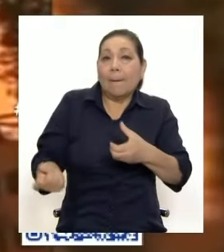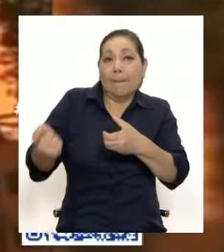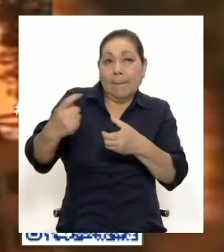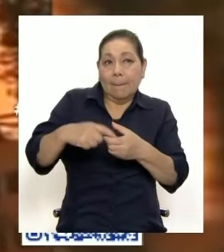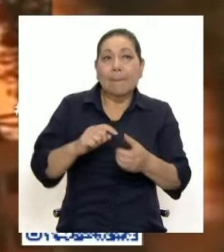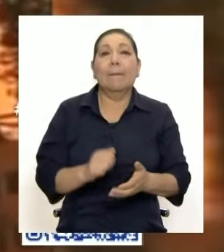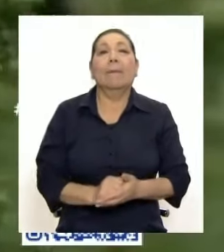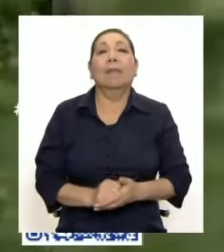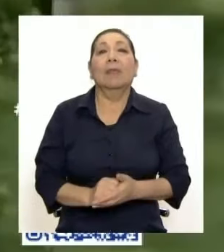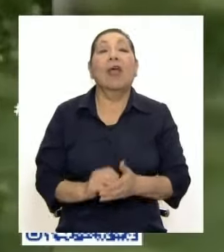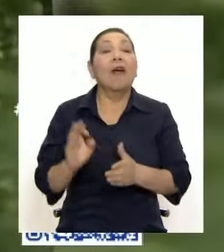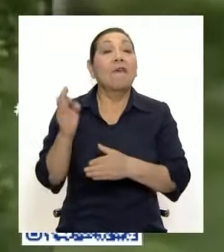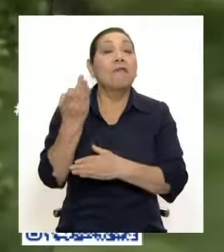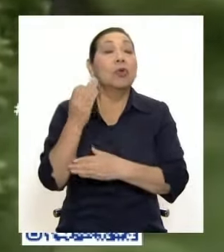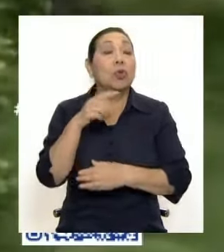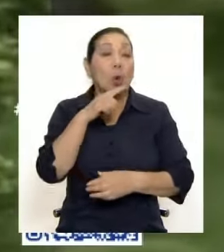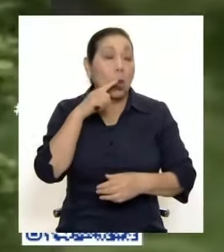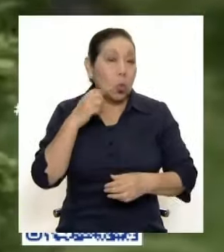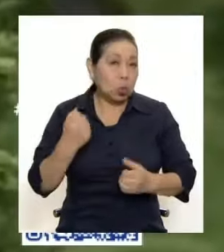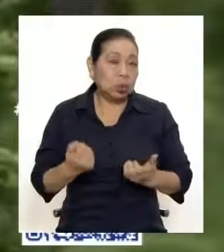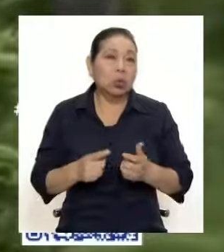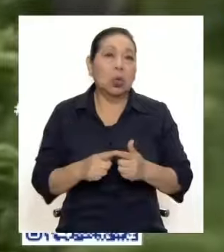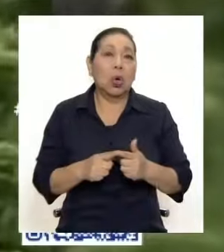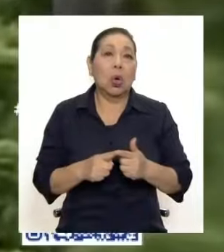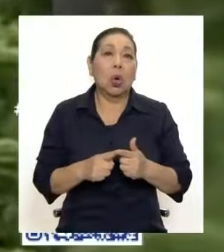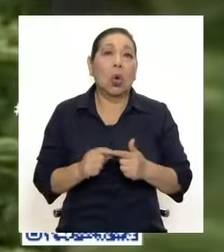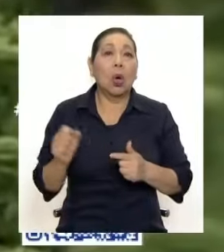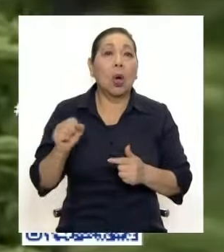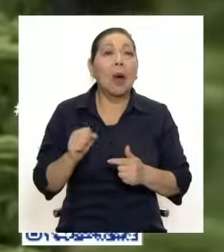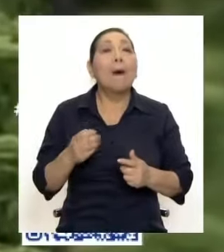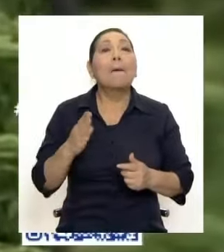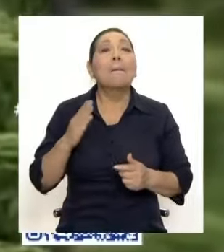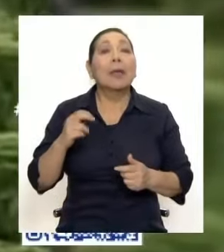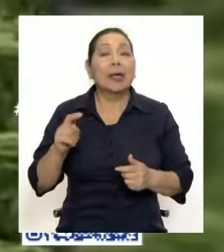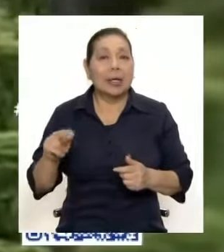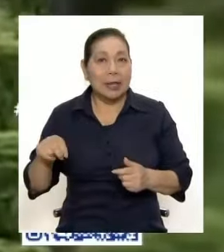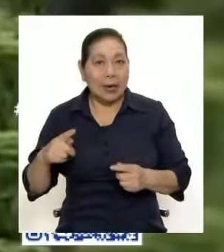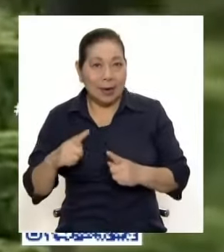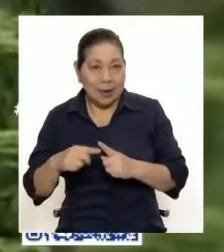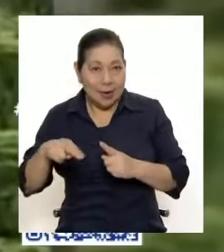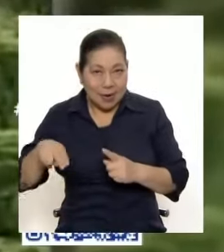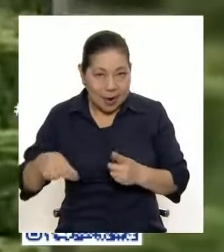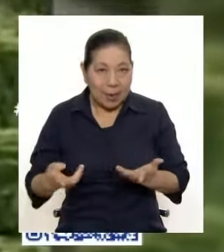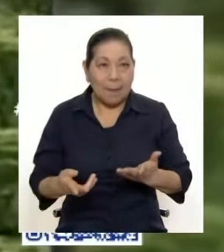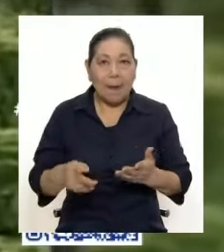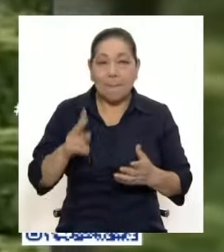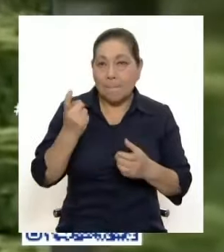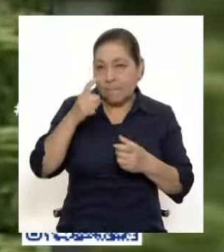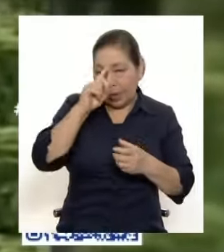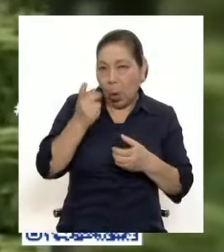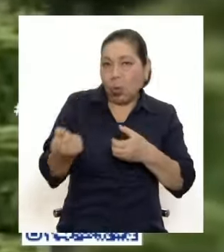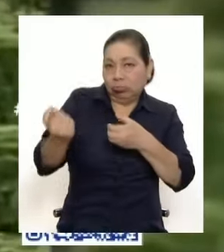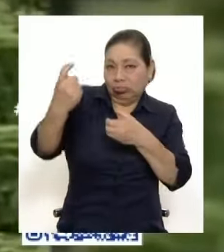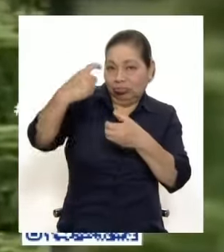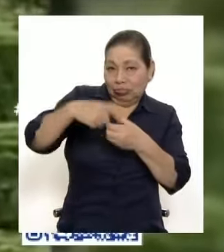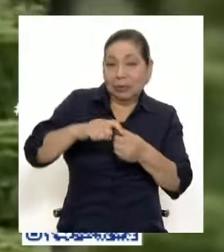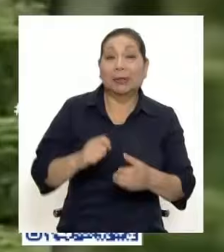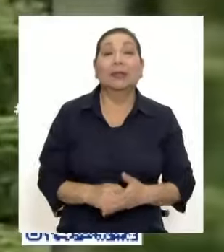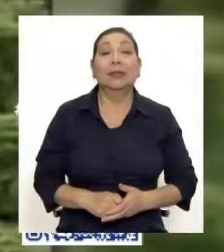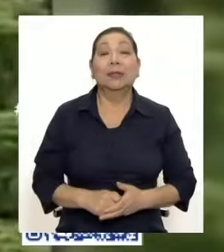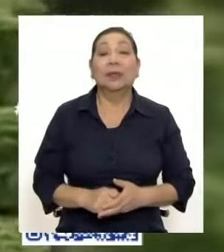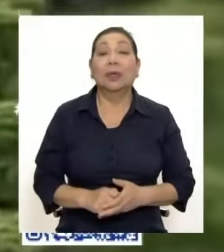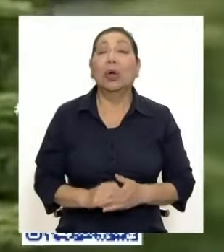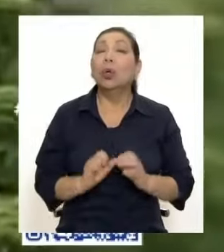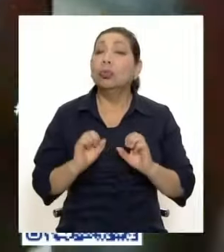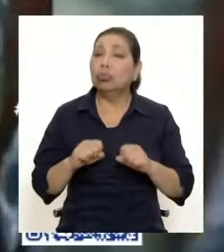ingresan la federación rusa la República socialista de Vietnam y la República del Perú Y desde ese entonces